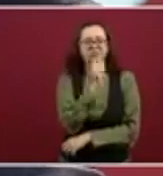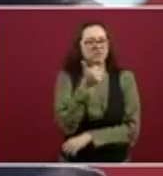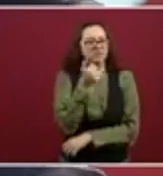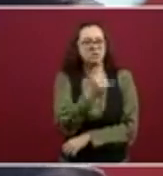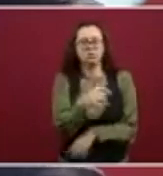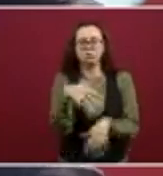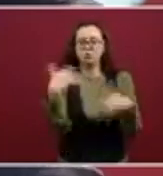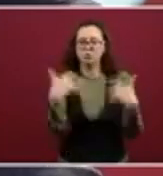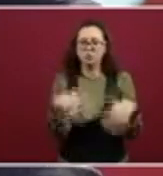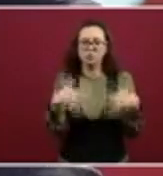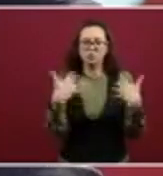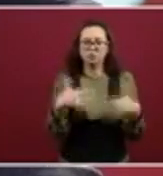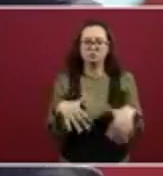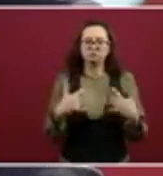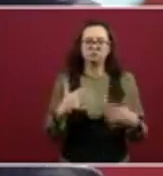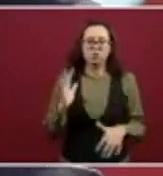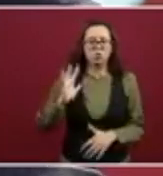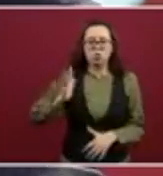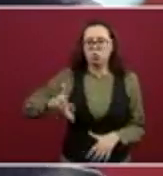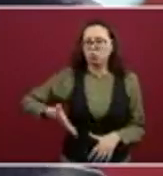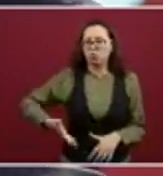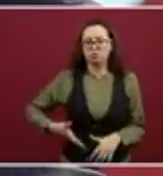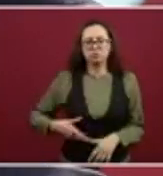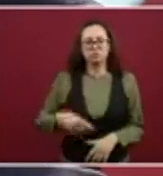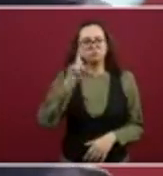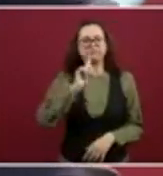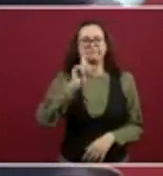orgullo de México,